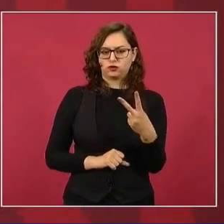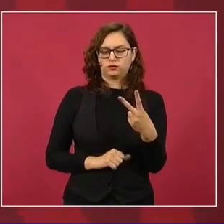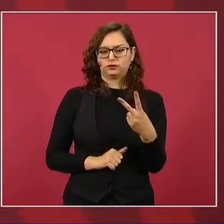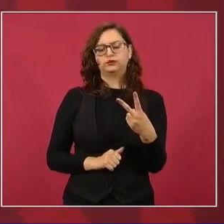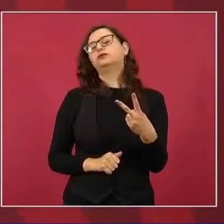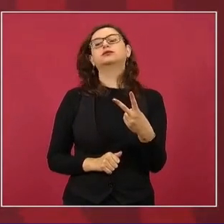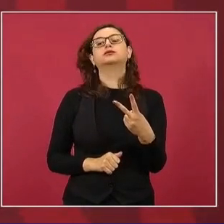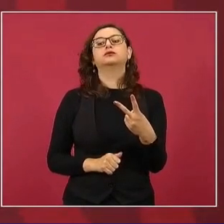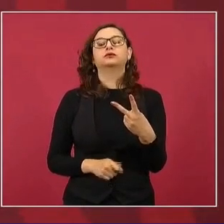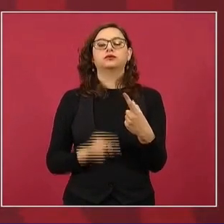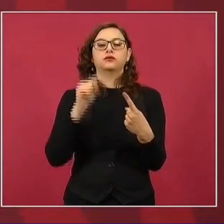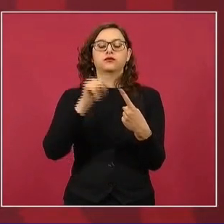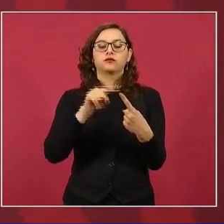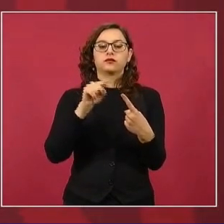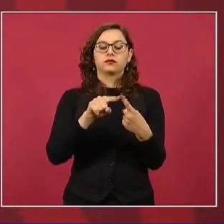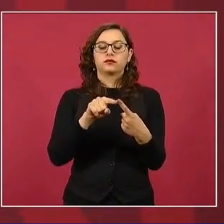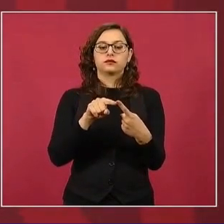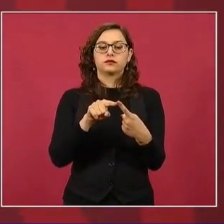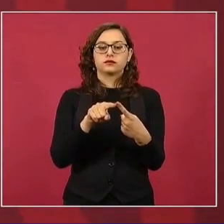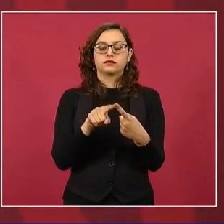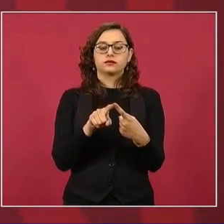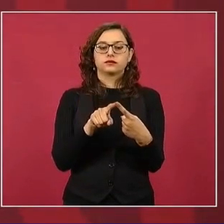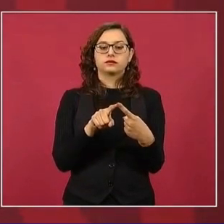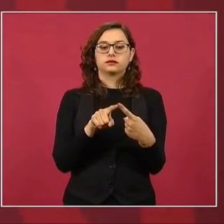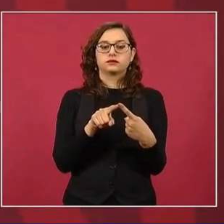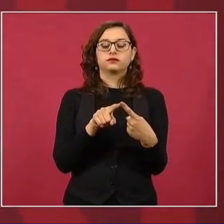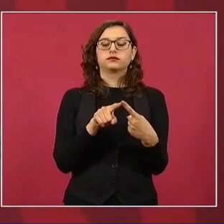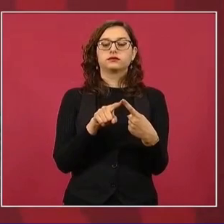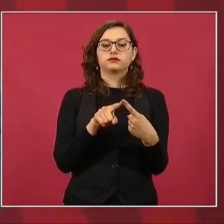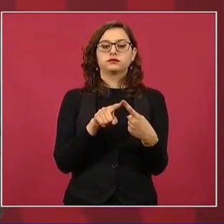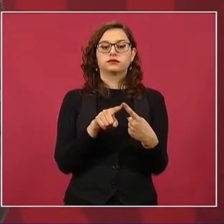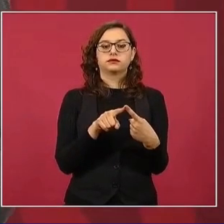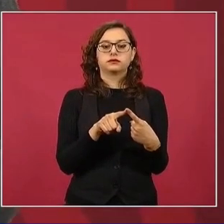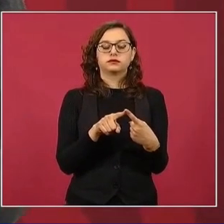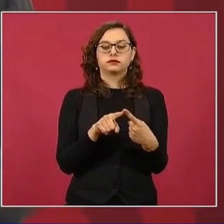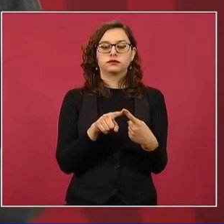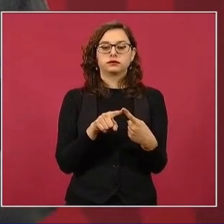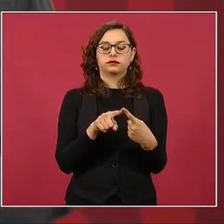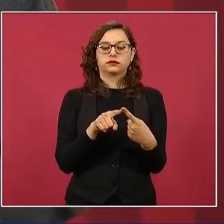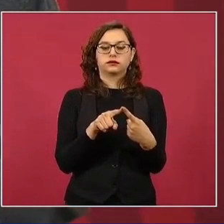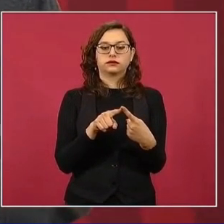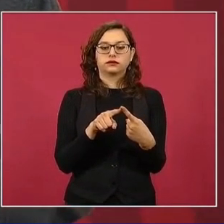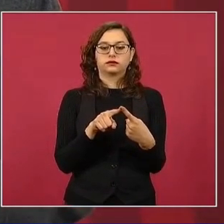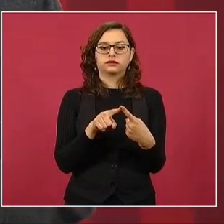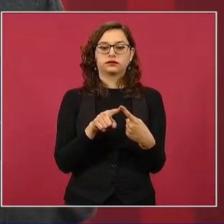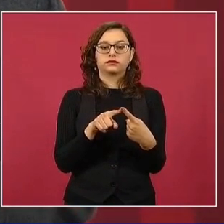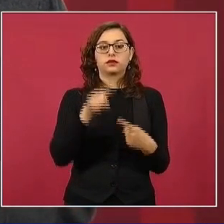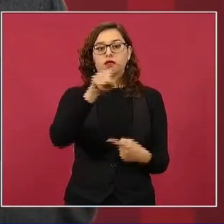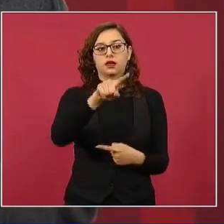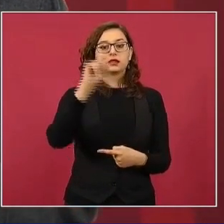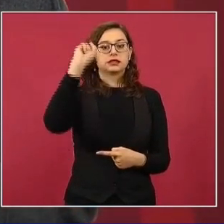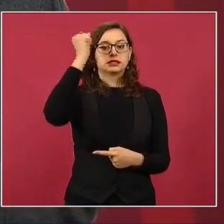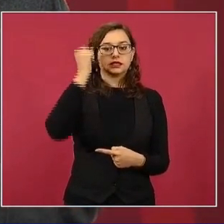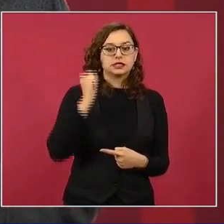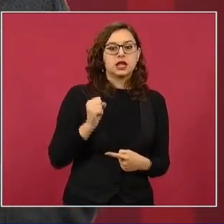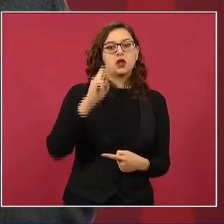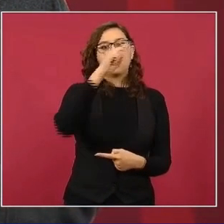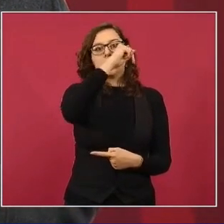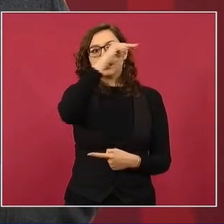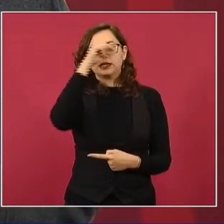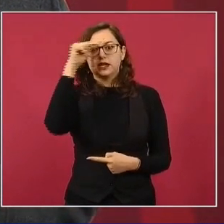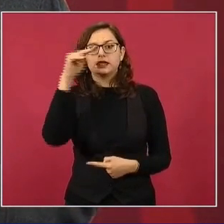ir a ver los sistemas de riego a Sinaloa, Nayarit,